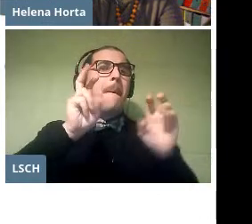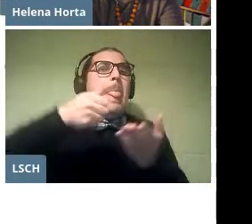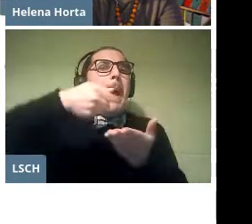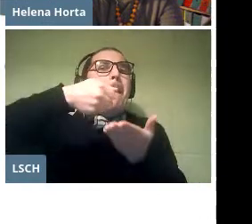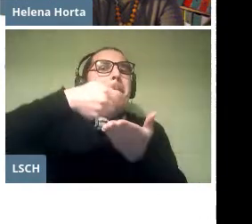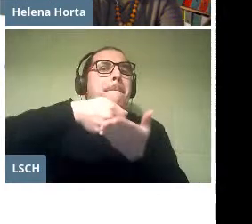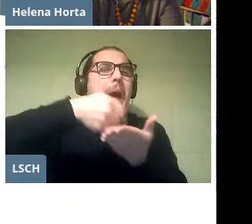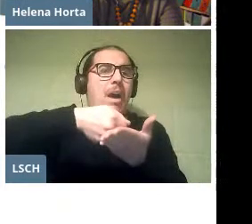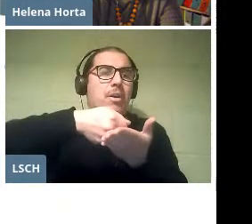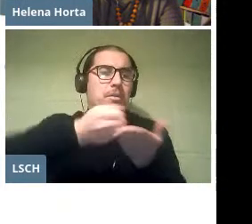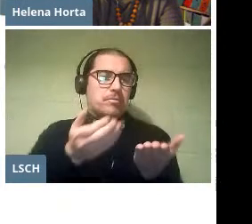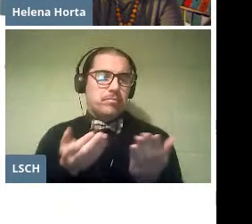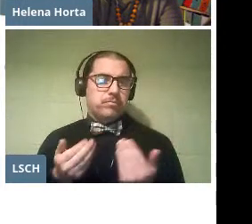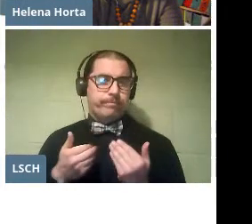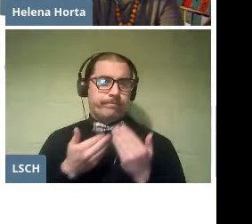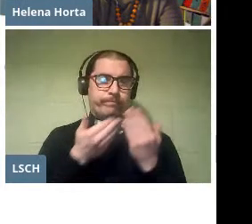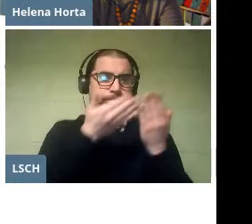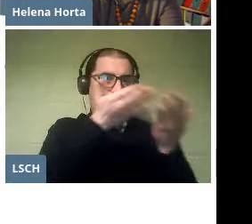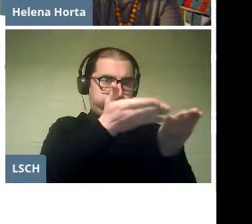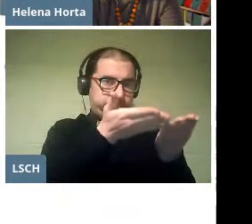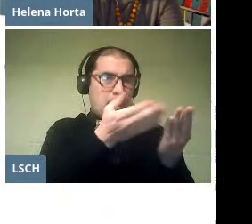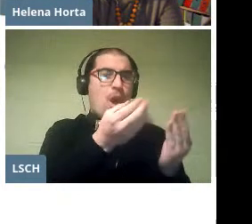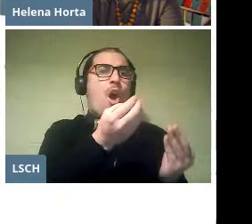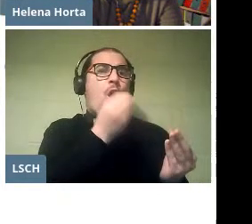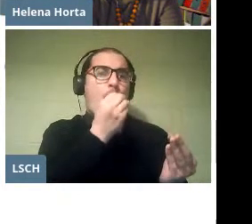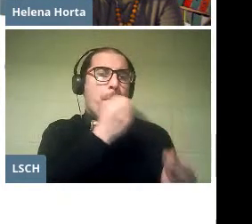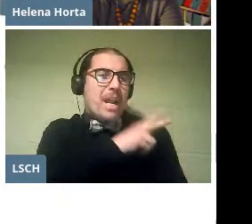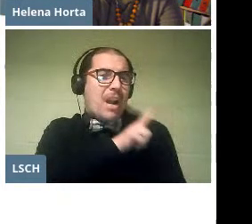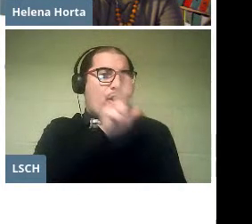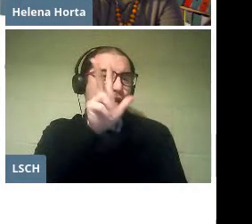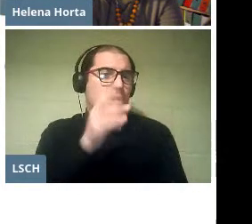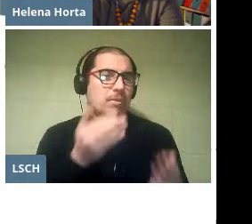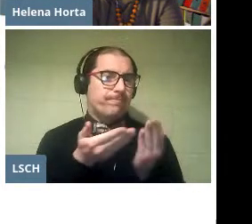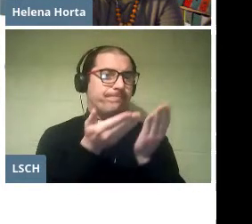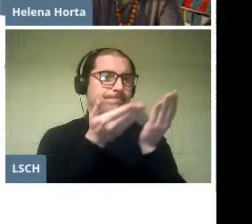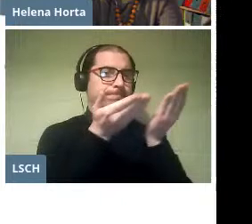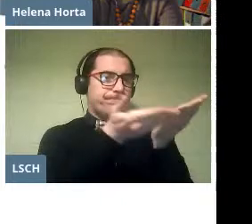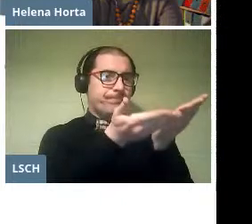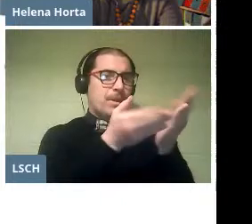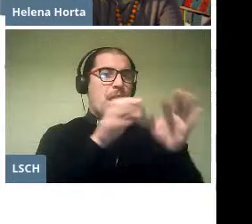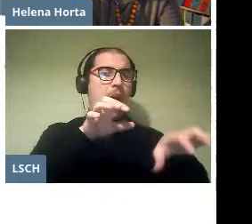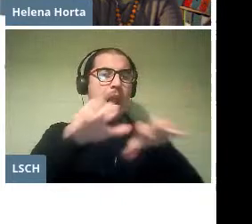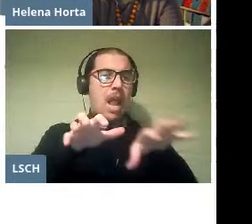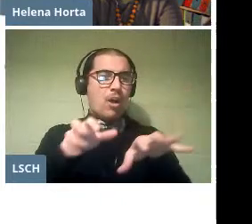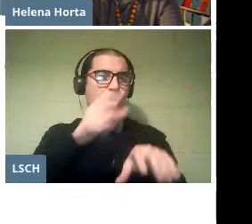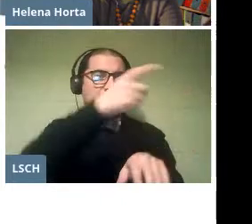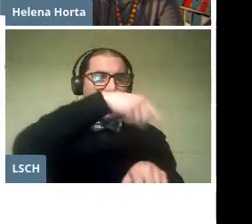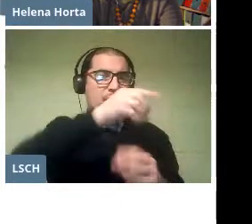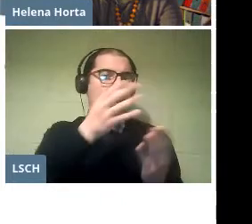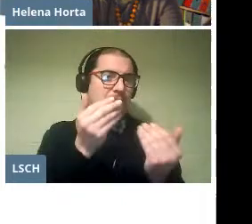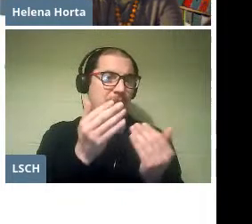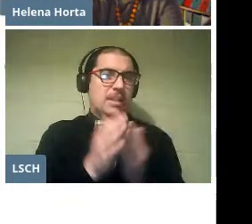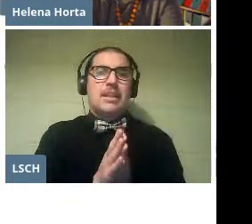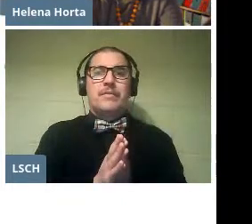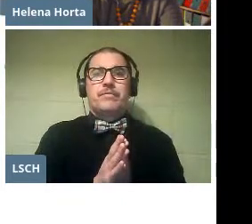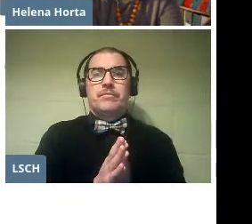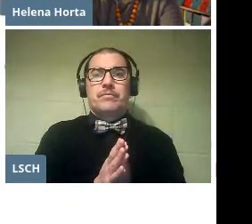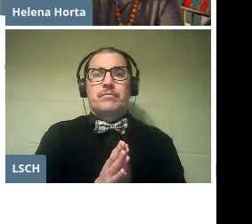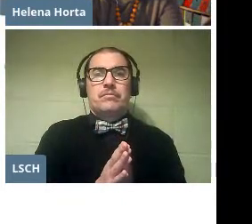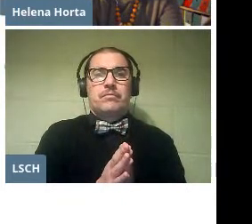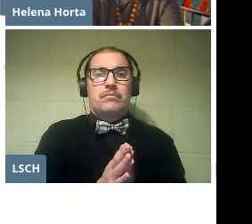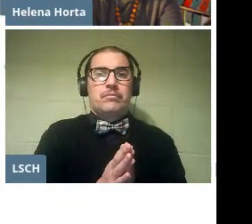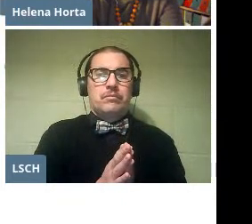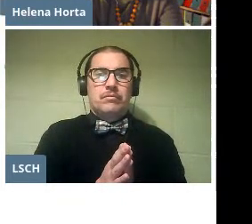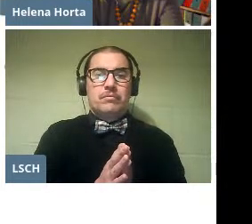de alimentar a las deidades, entregarle aquellos recursos, aquellos elementos que son de su